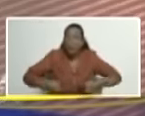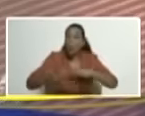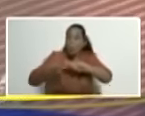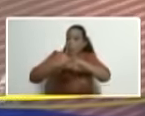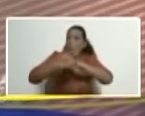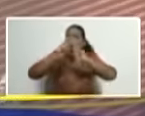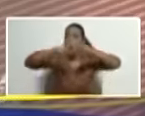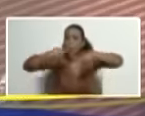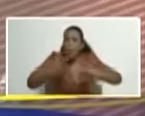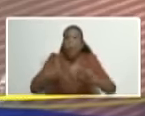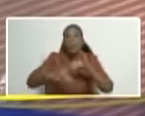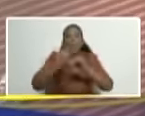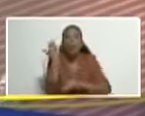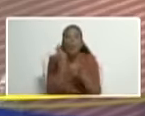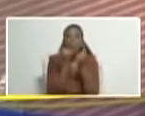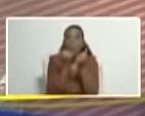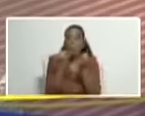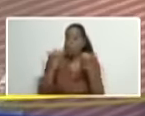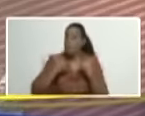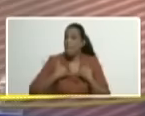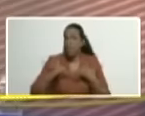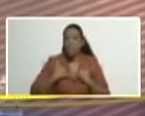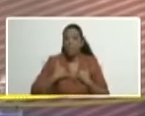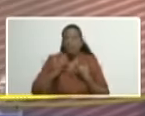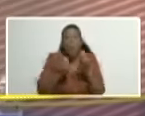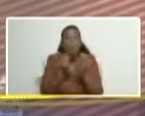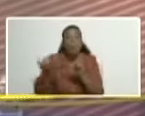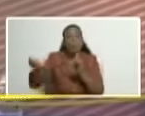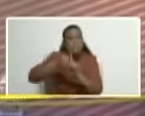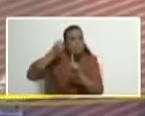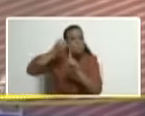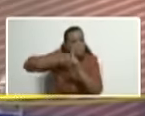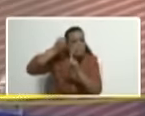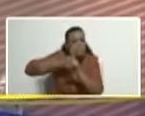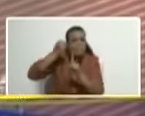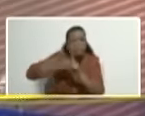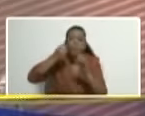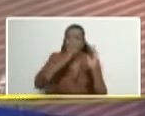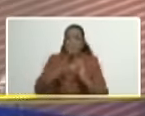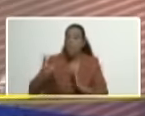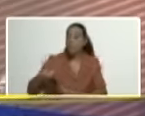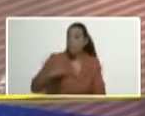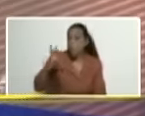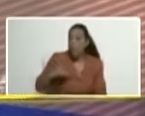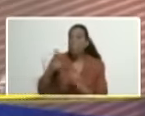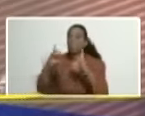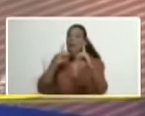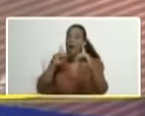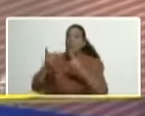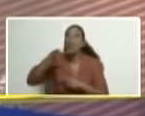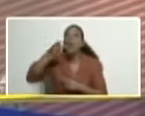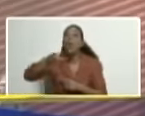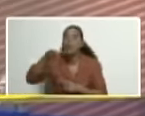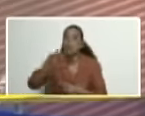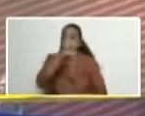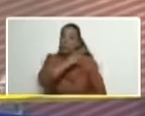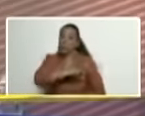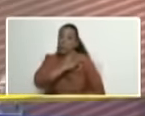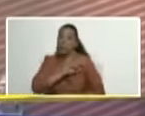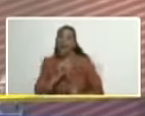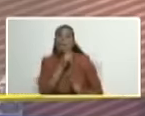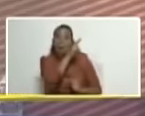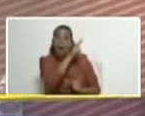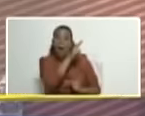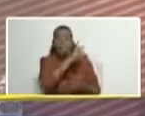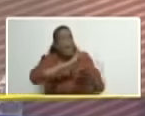tecnología, con un nuevo modelo. Y de cómo hemos luchado también en el plano diplomático, político, para que